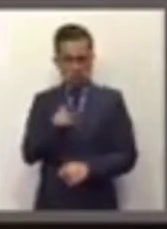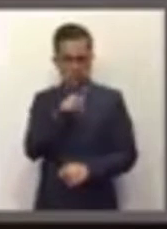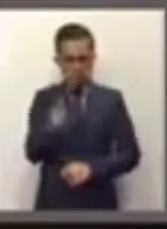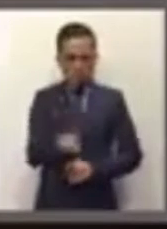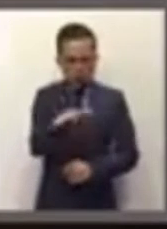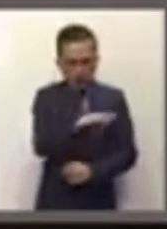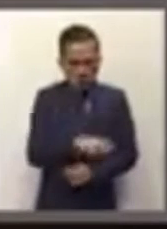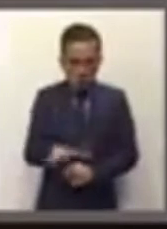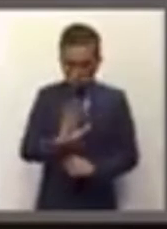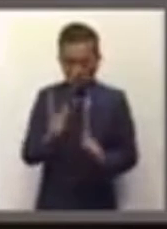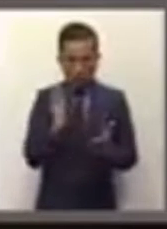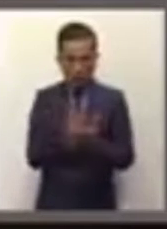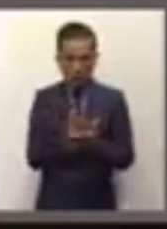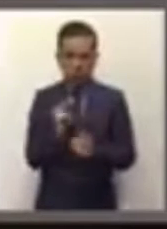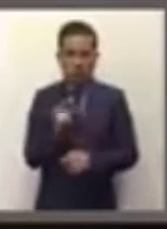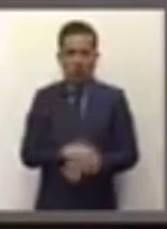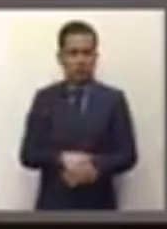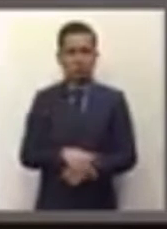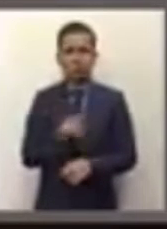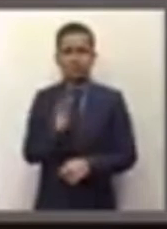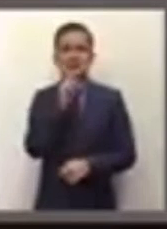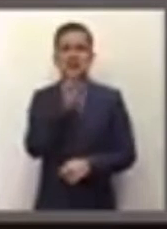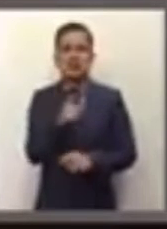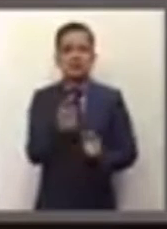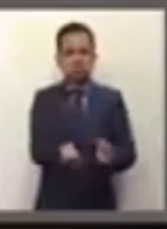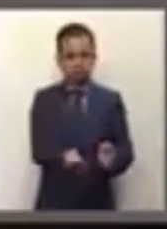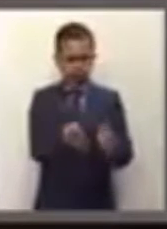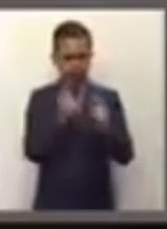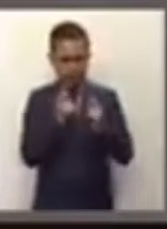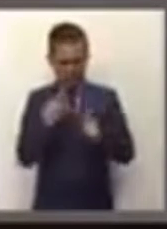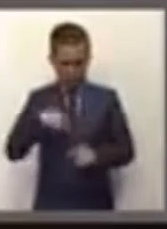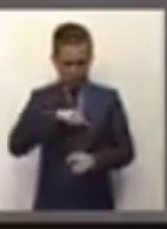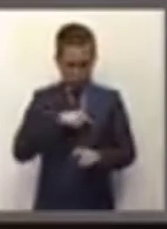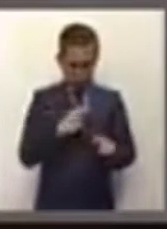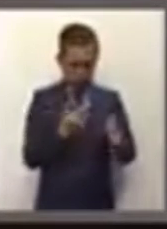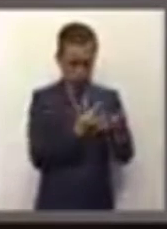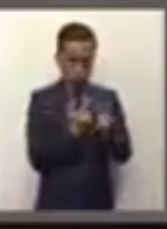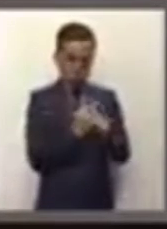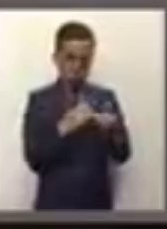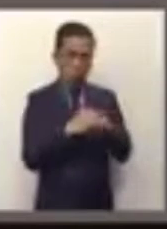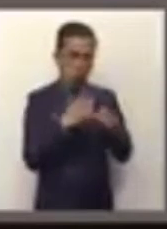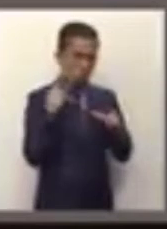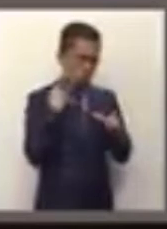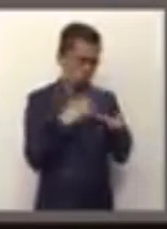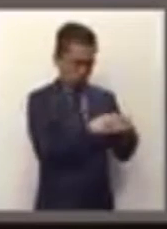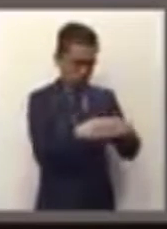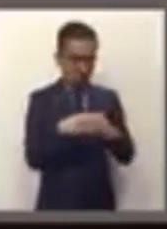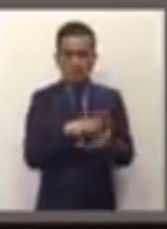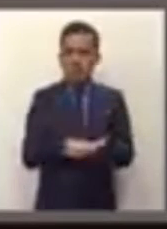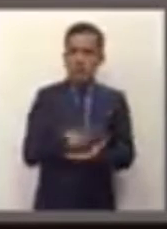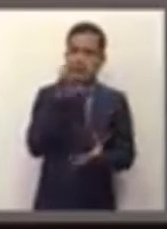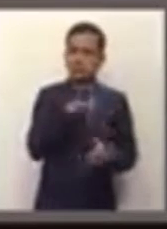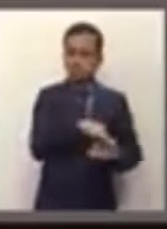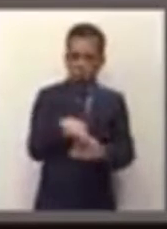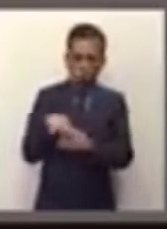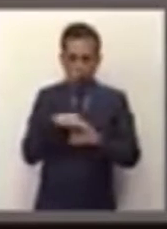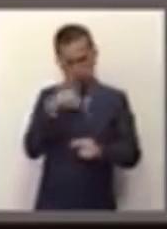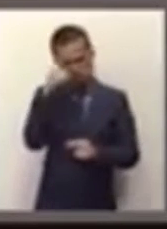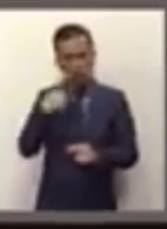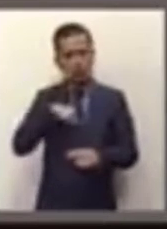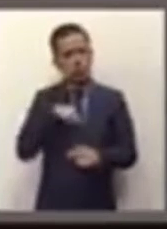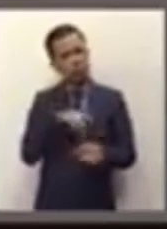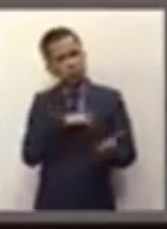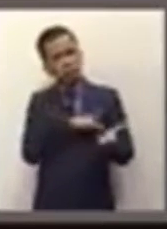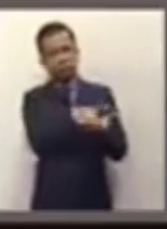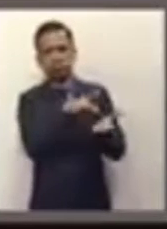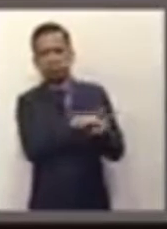México nos dio mayoría a la coalición Juntos Haremos Historia para encabezar el poder legislativo y darle todo el apoyo